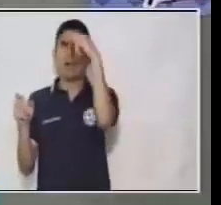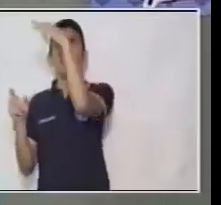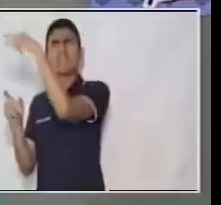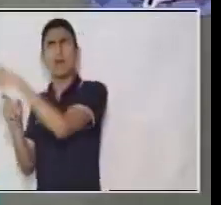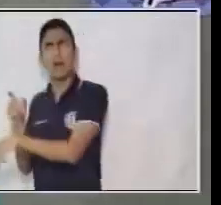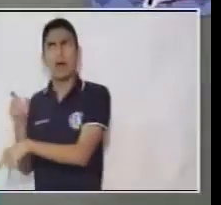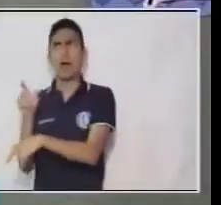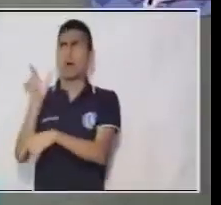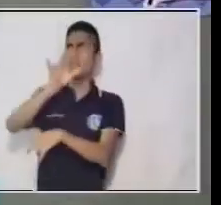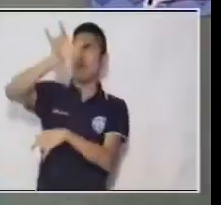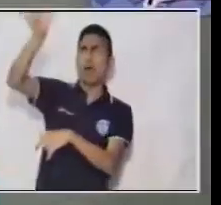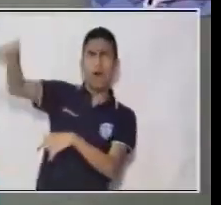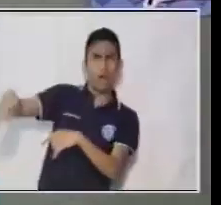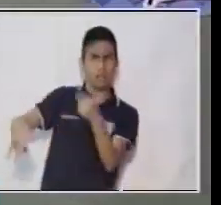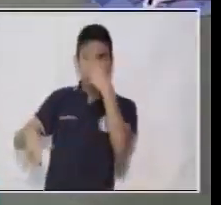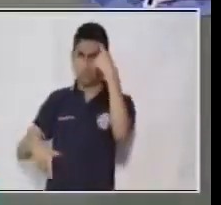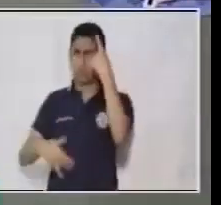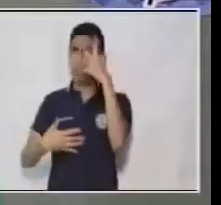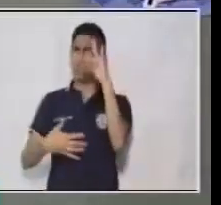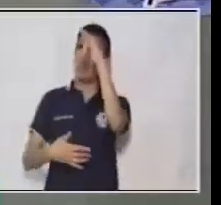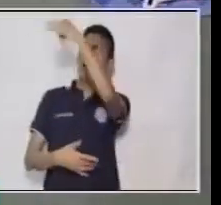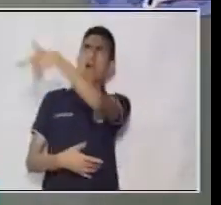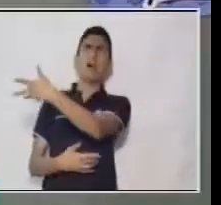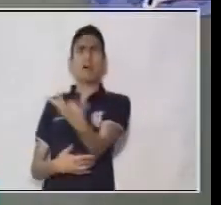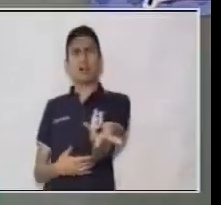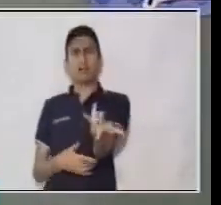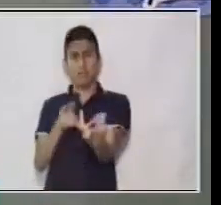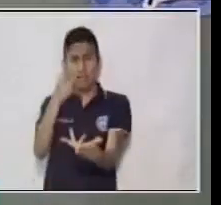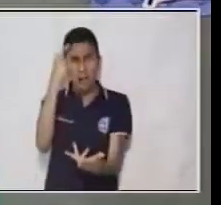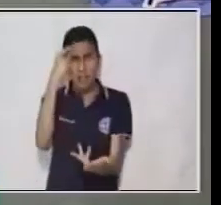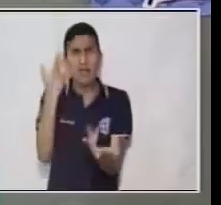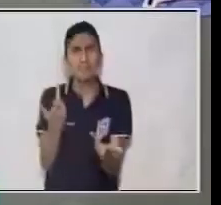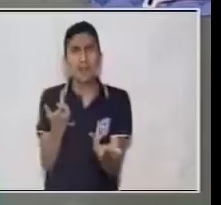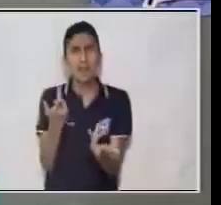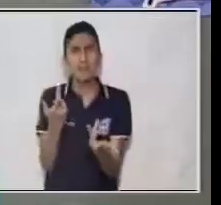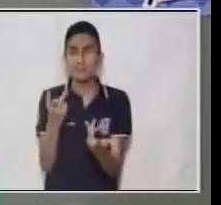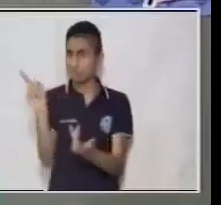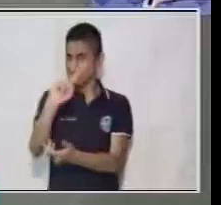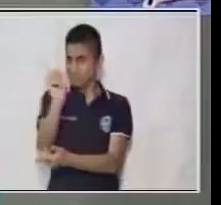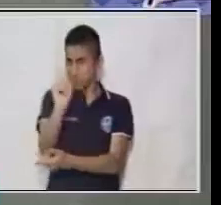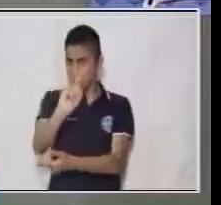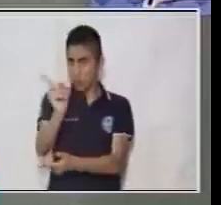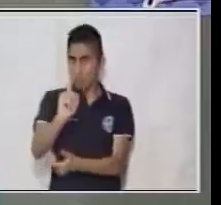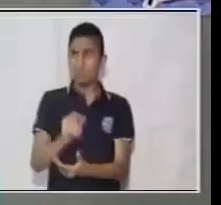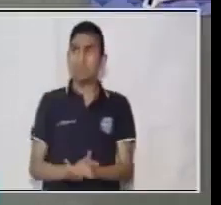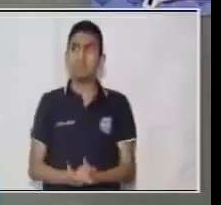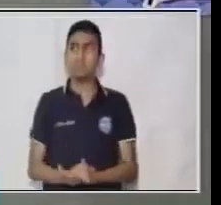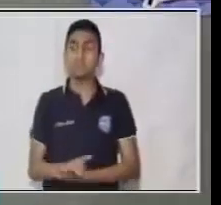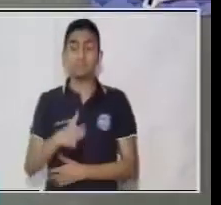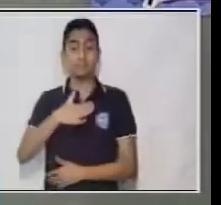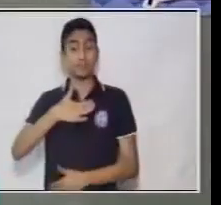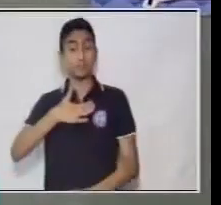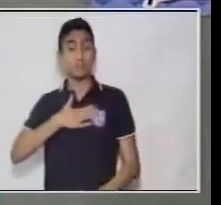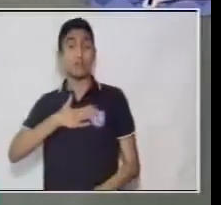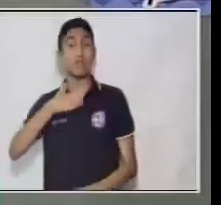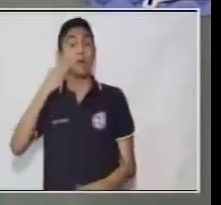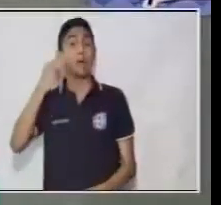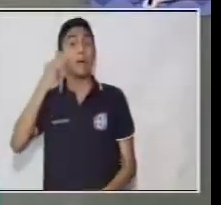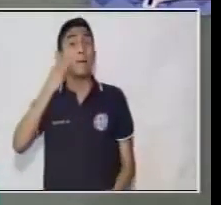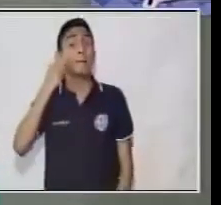¿Será que es correcto? ¿Qué piensas? No, ¿verdad? Mi mamá